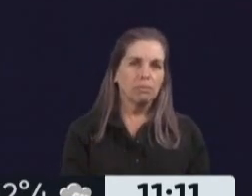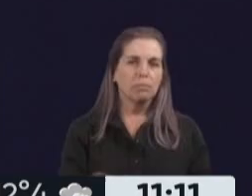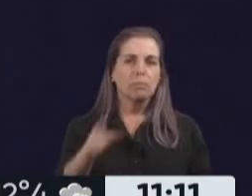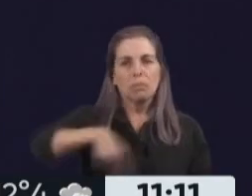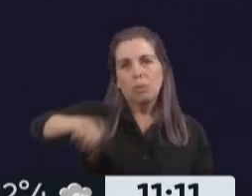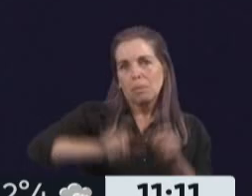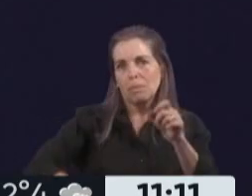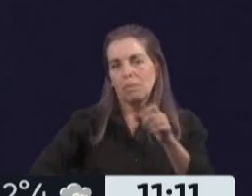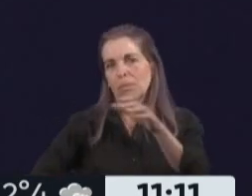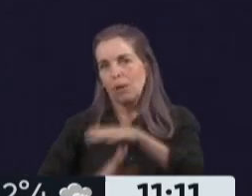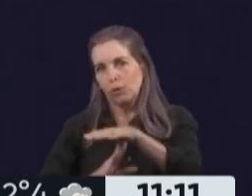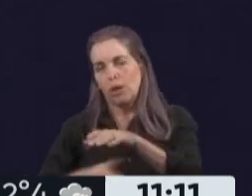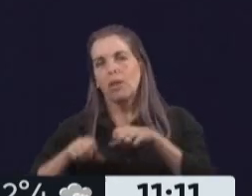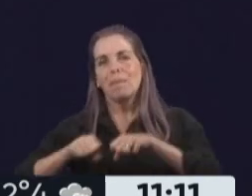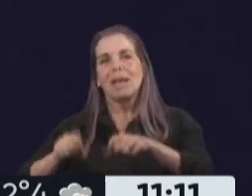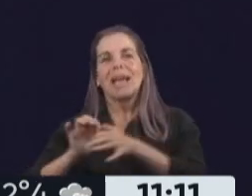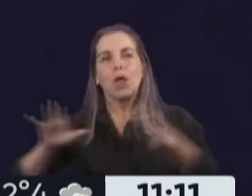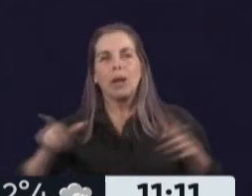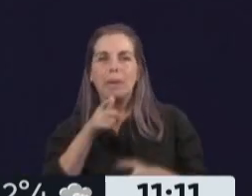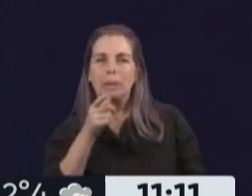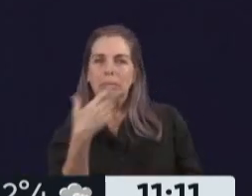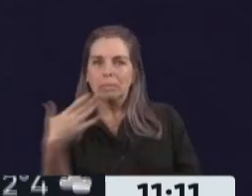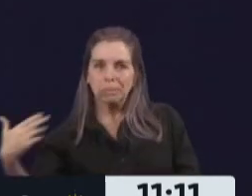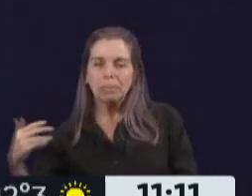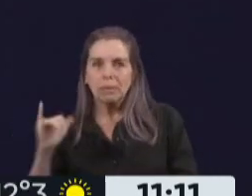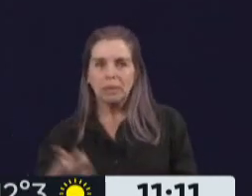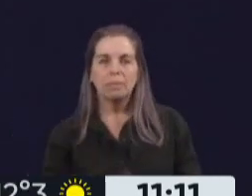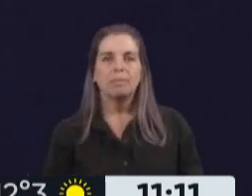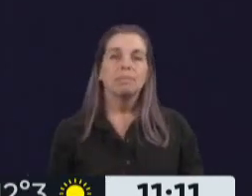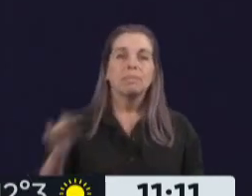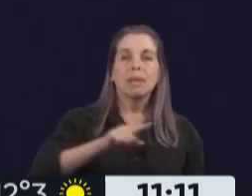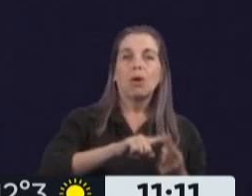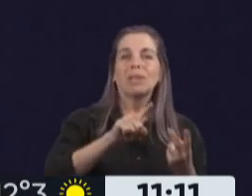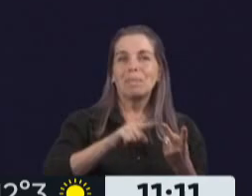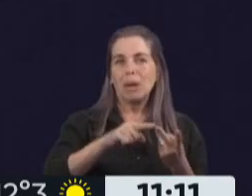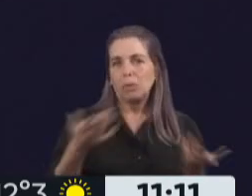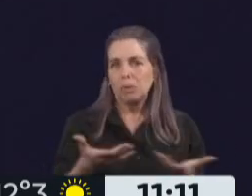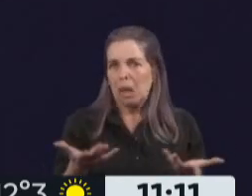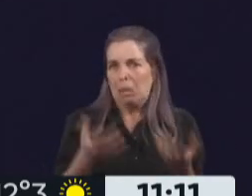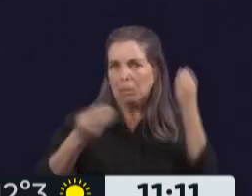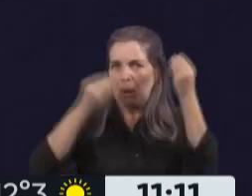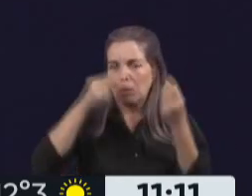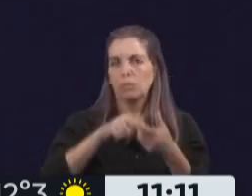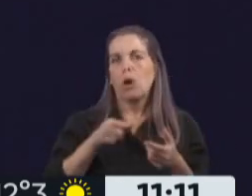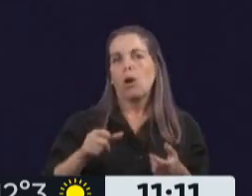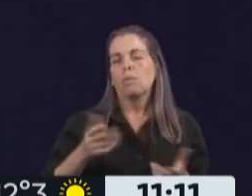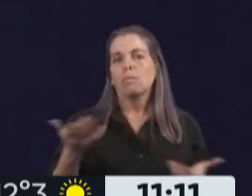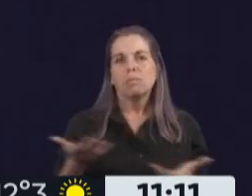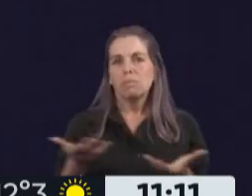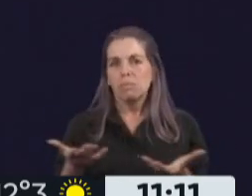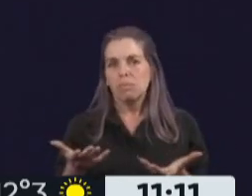los directivos de Mercado Libre. Y no es ninguna señal de nada, digamos, es